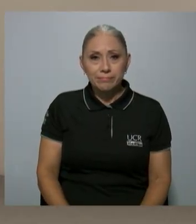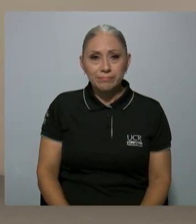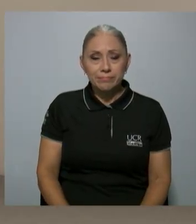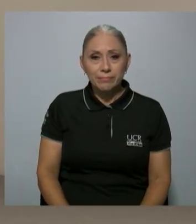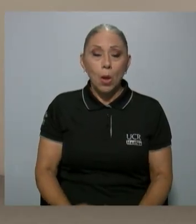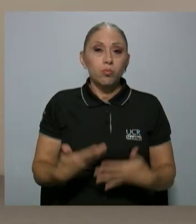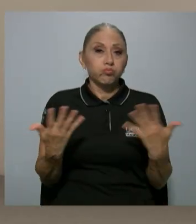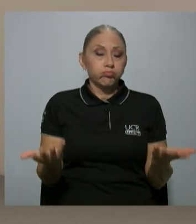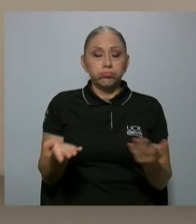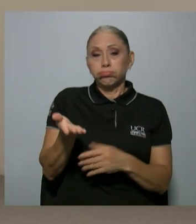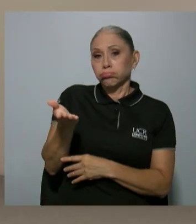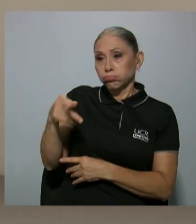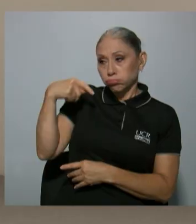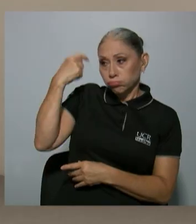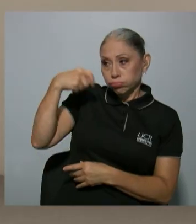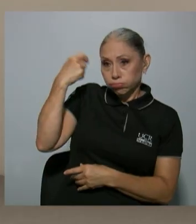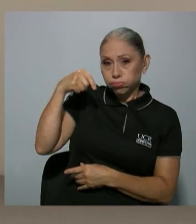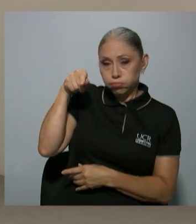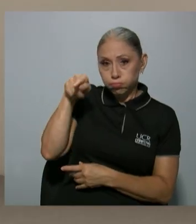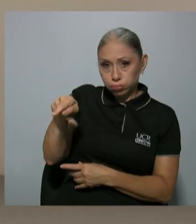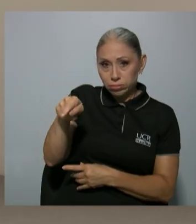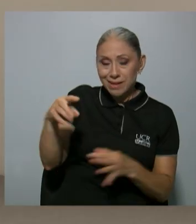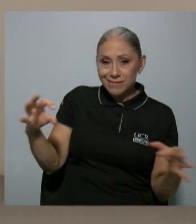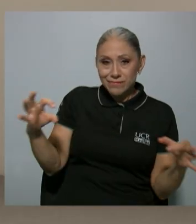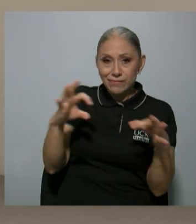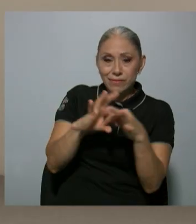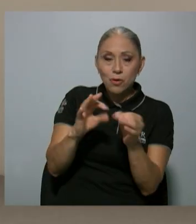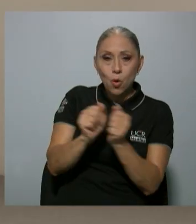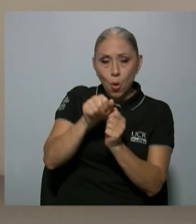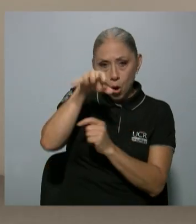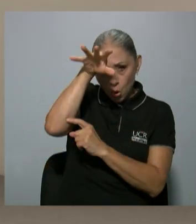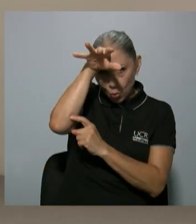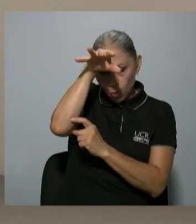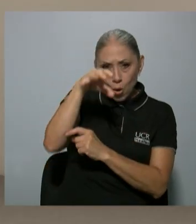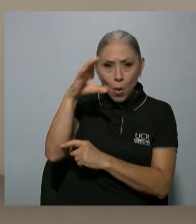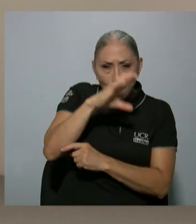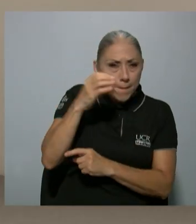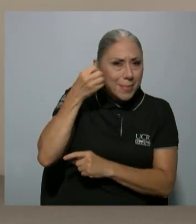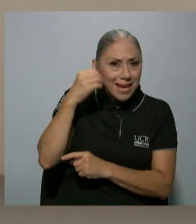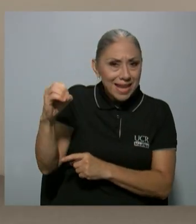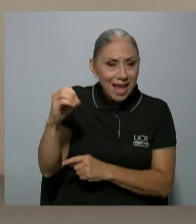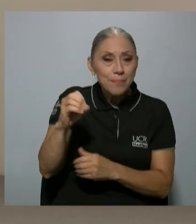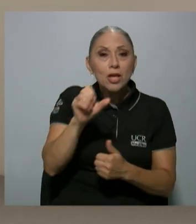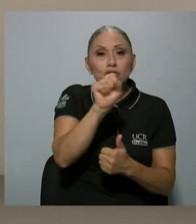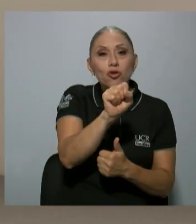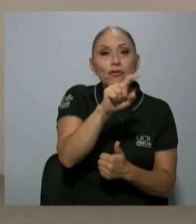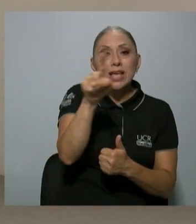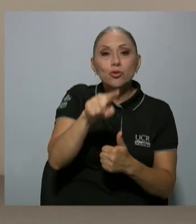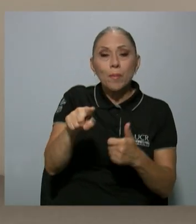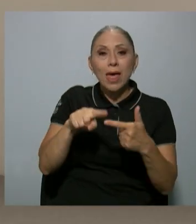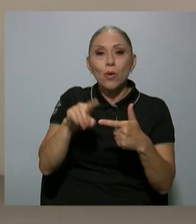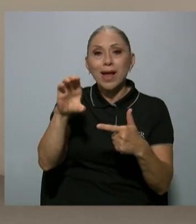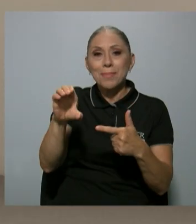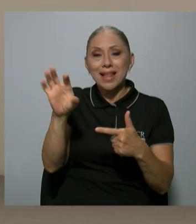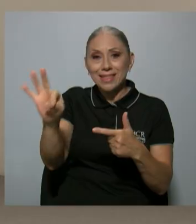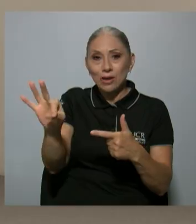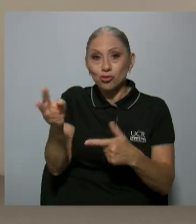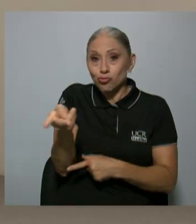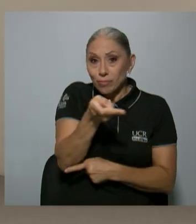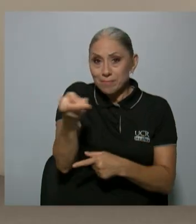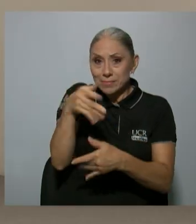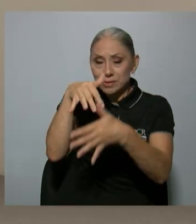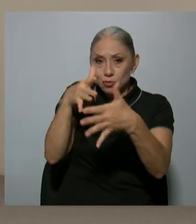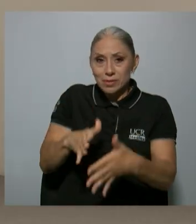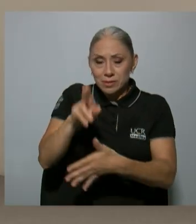Bueno, esto era este sketch sobre minería con Sofía Zumbado y Camila Trejos, estudiantes de la Universidad de Costa Rica.